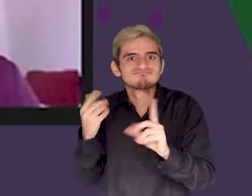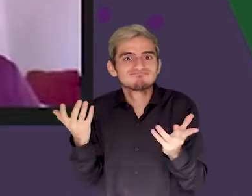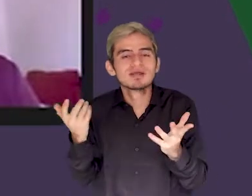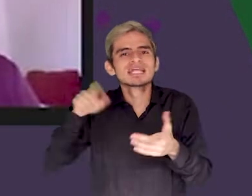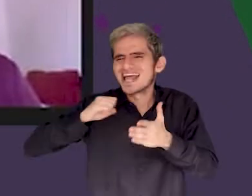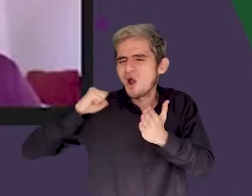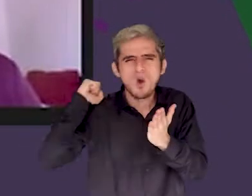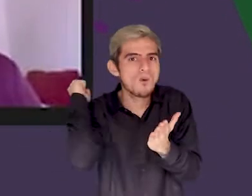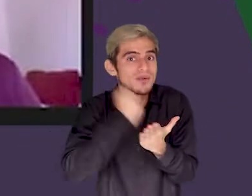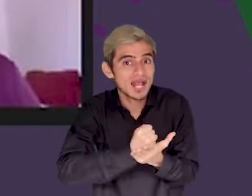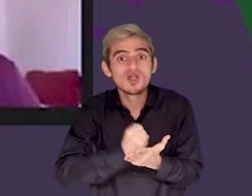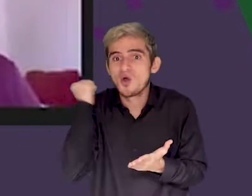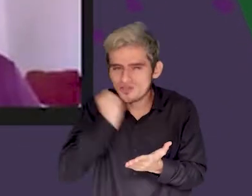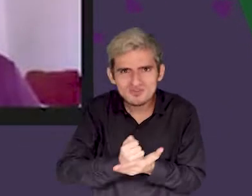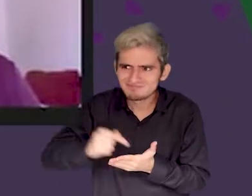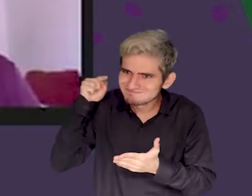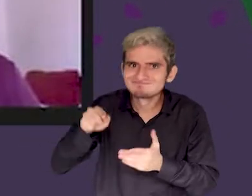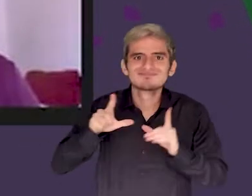Entonces,